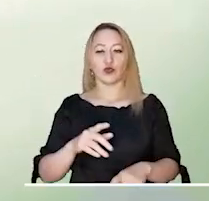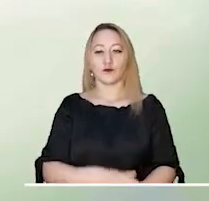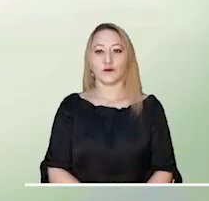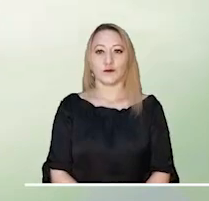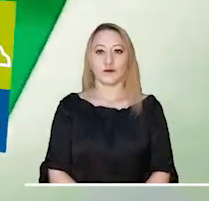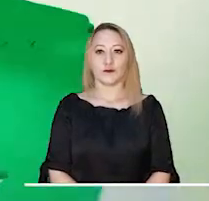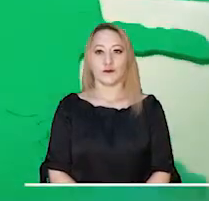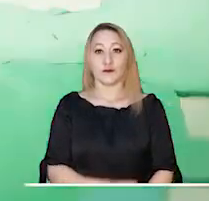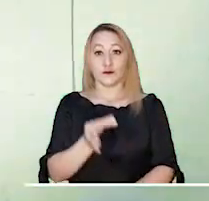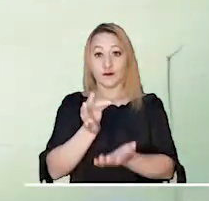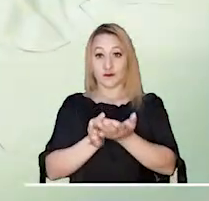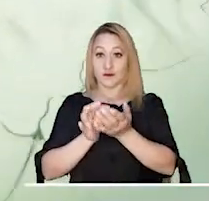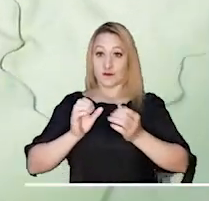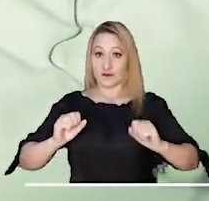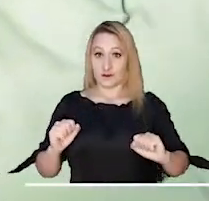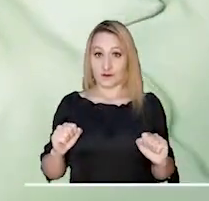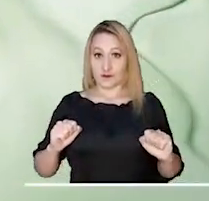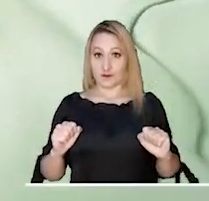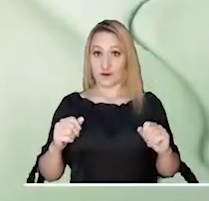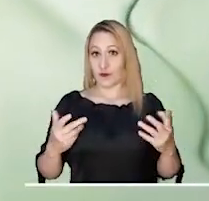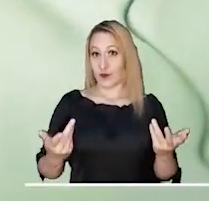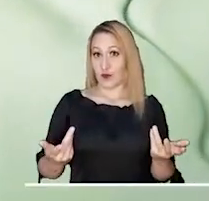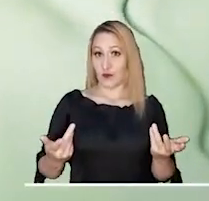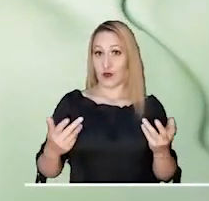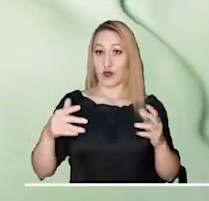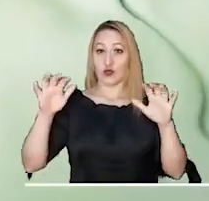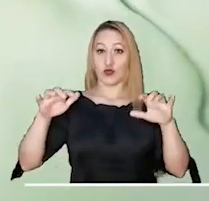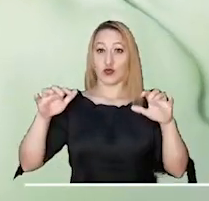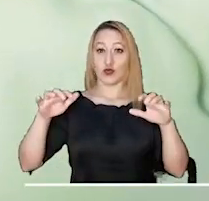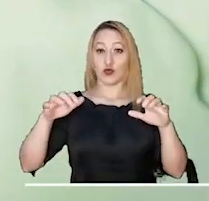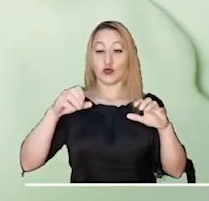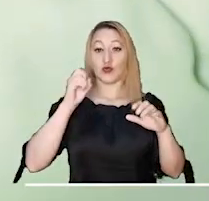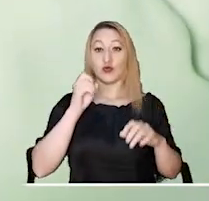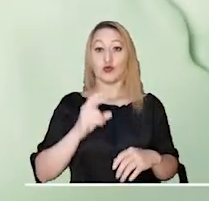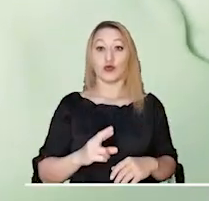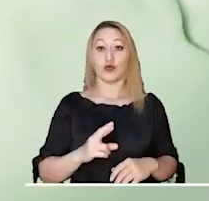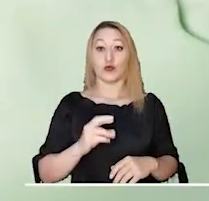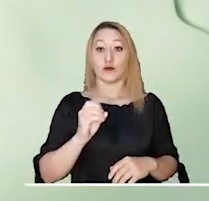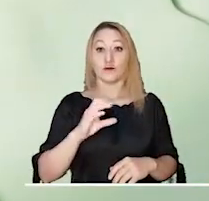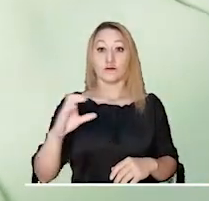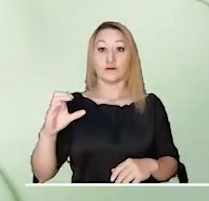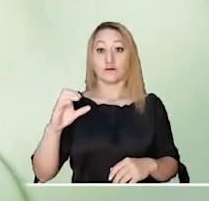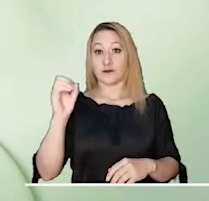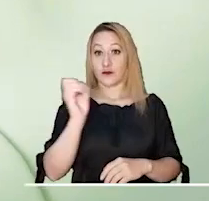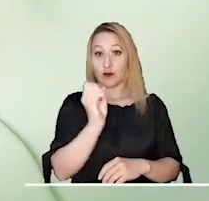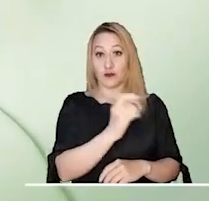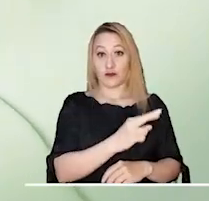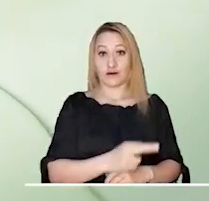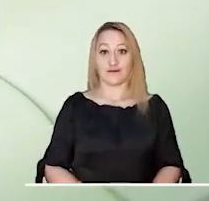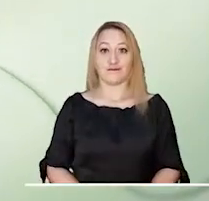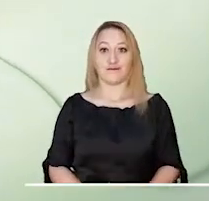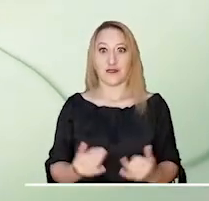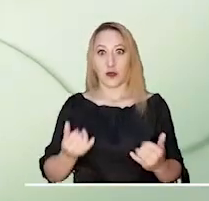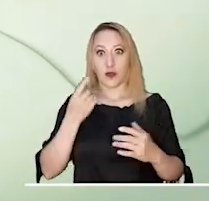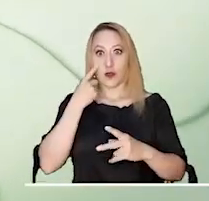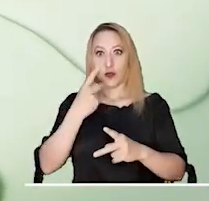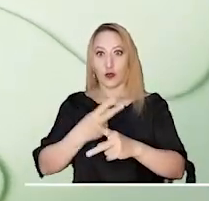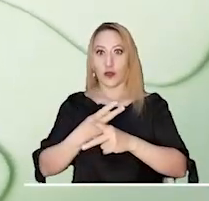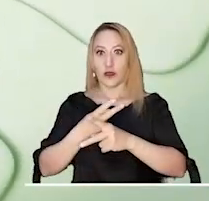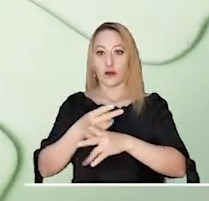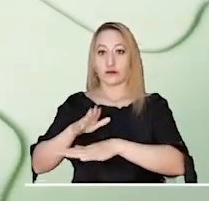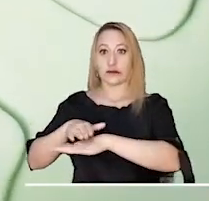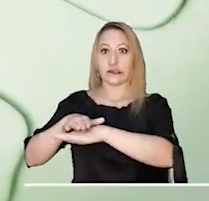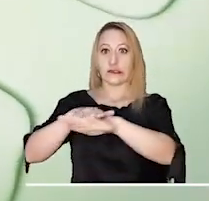occidente del Amazonas, donde pueden presentarse lluvias dispersas. En la capital del país se estiman algunas precipitaciones